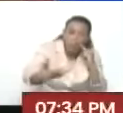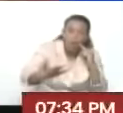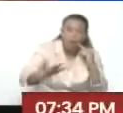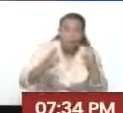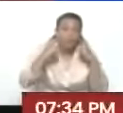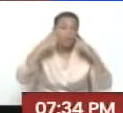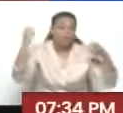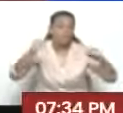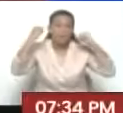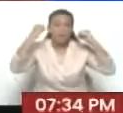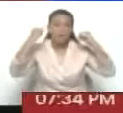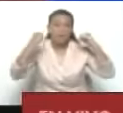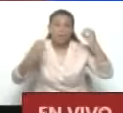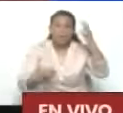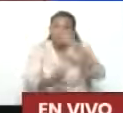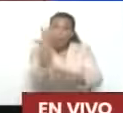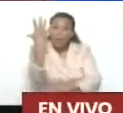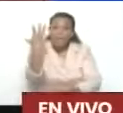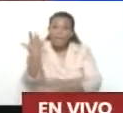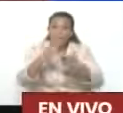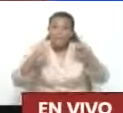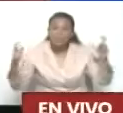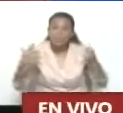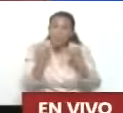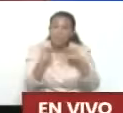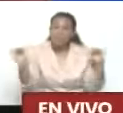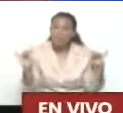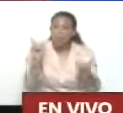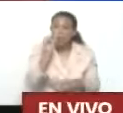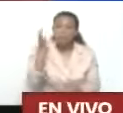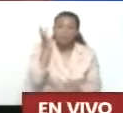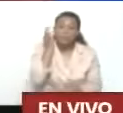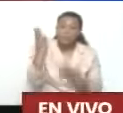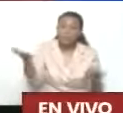despertar, el surgimiento de la generación de libertadores y libertadoras.